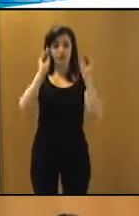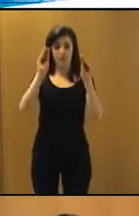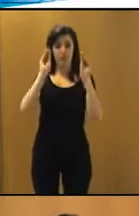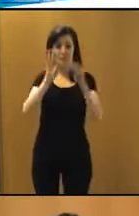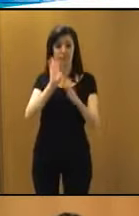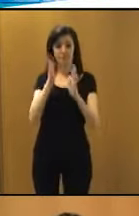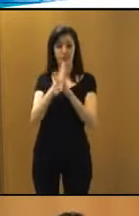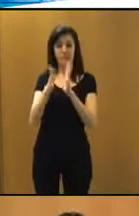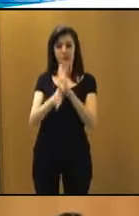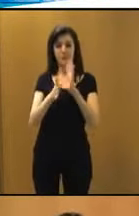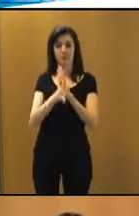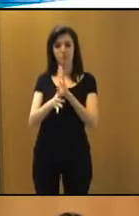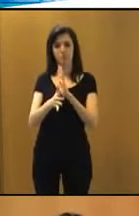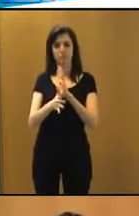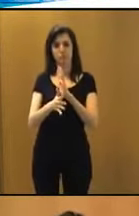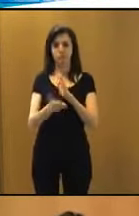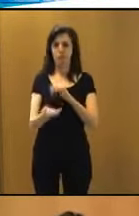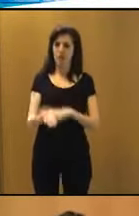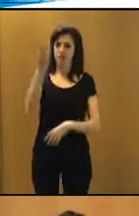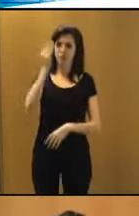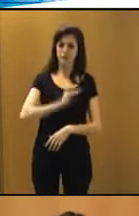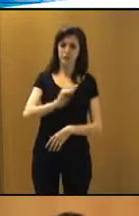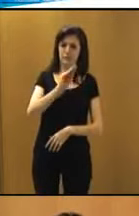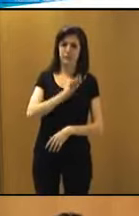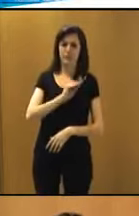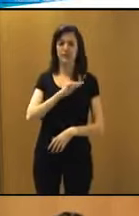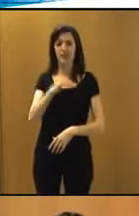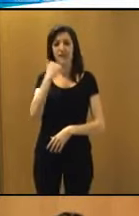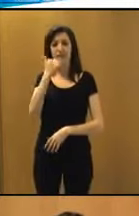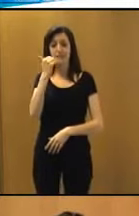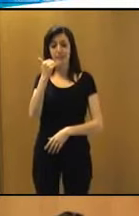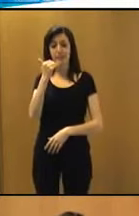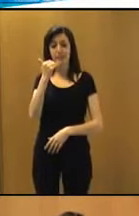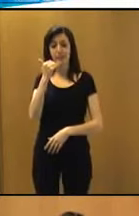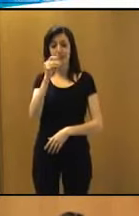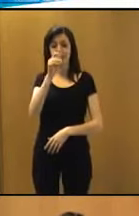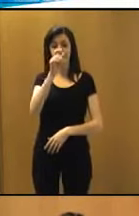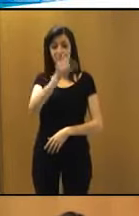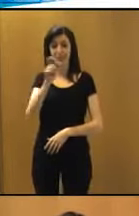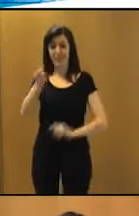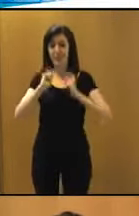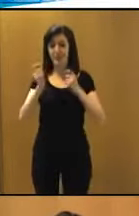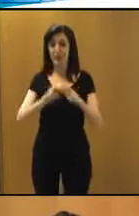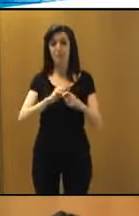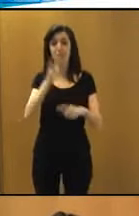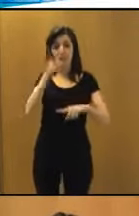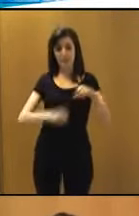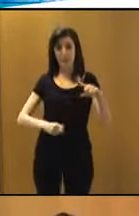El nivel de formación, como os anticipaba antes, también es bastante alto. O sea, casi la mitad de